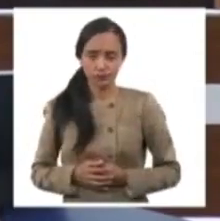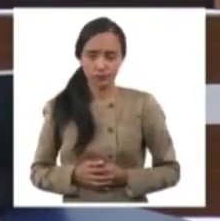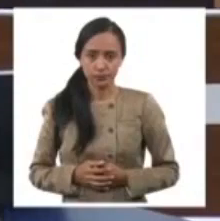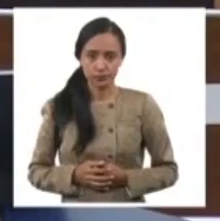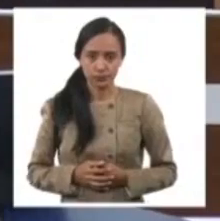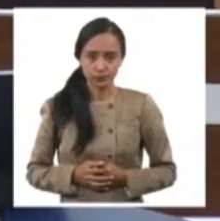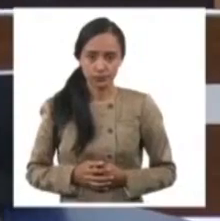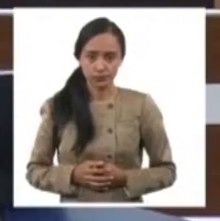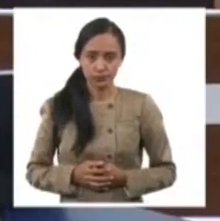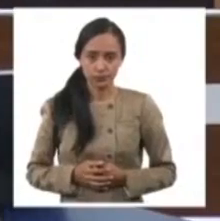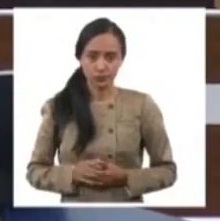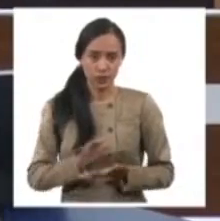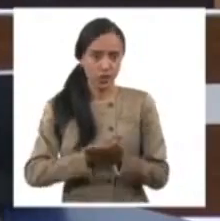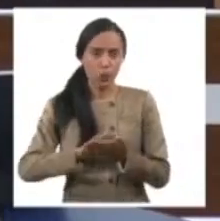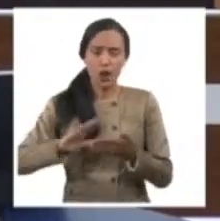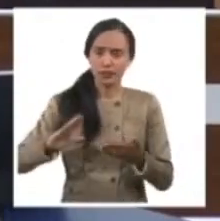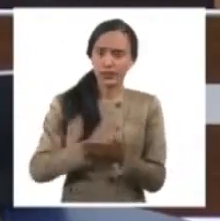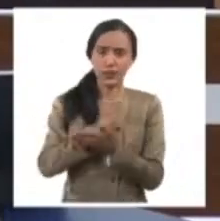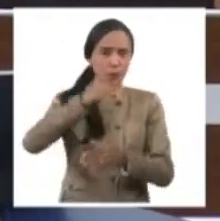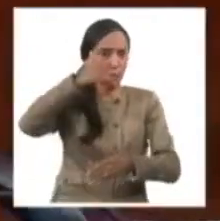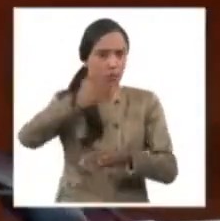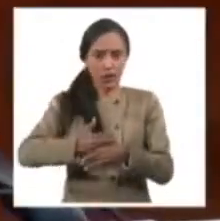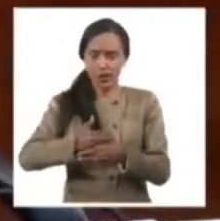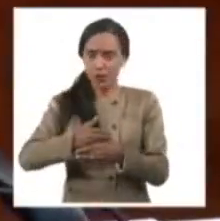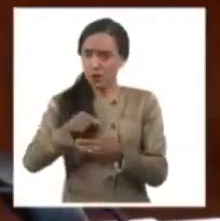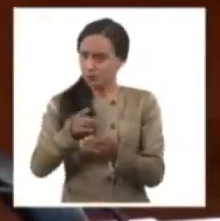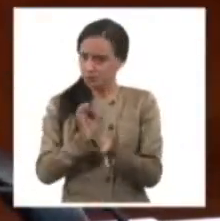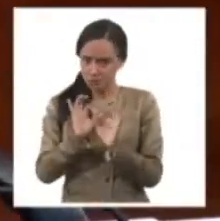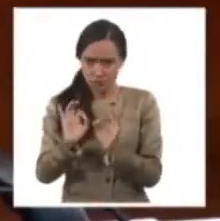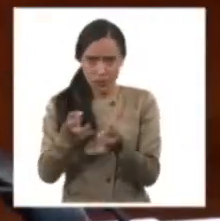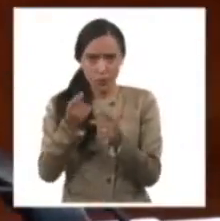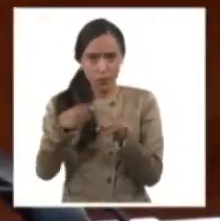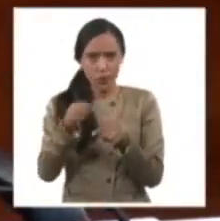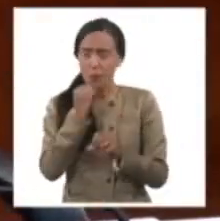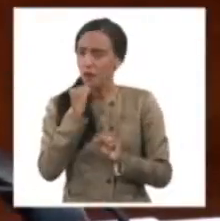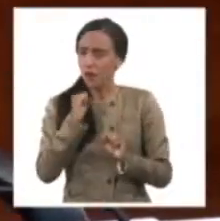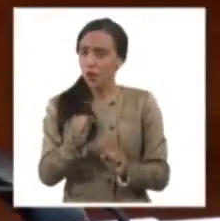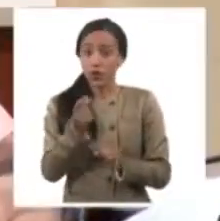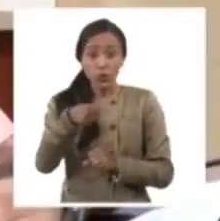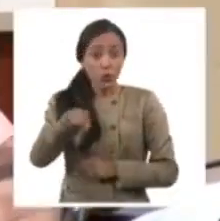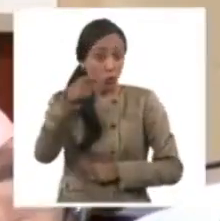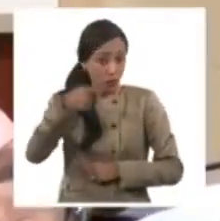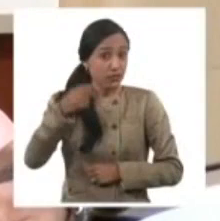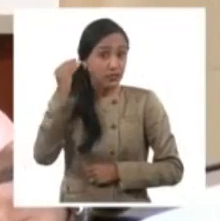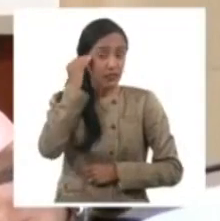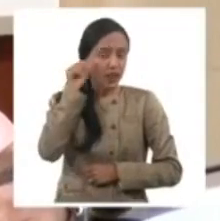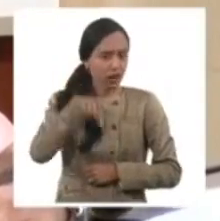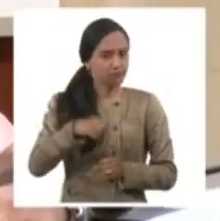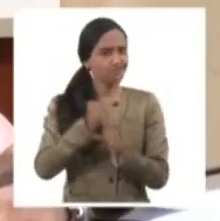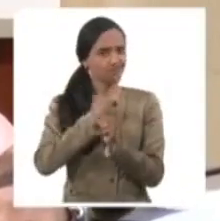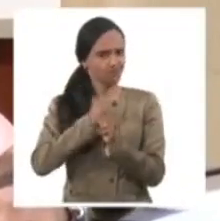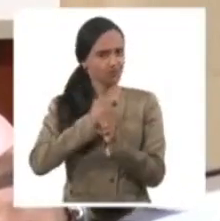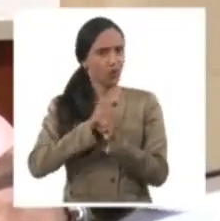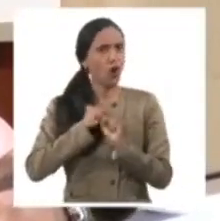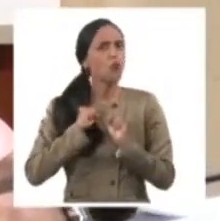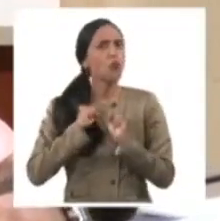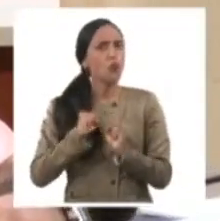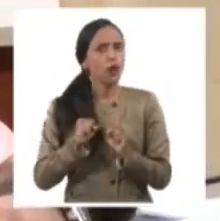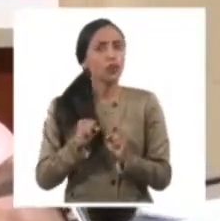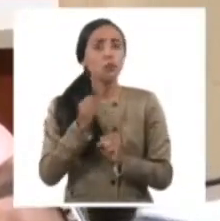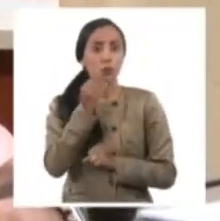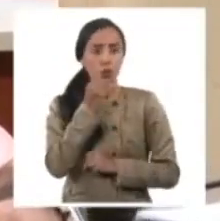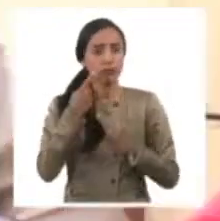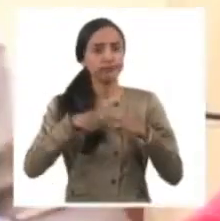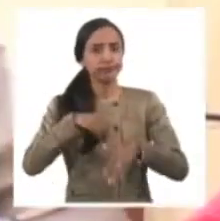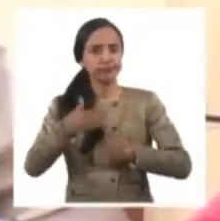esencia el bloqueo y el recrudecimiento del bloqueo, y que todo el mundo tenga la certeza de que aquí se está trabajando intensamente para superar